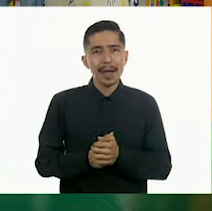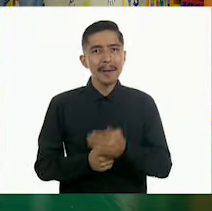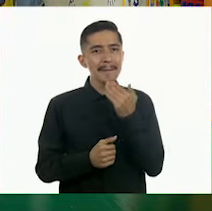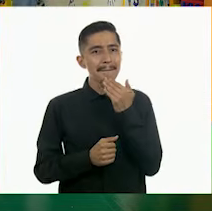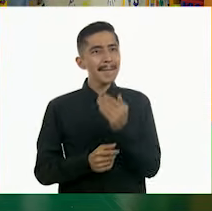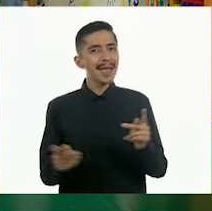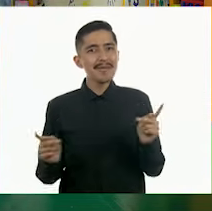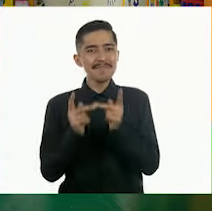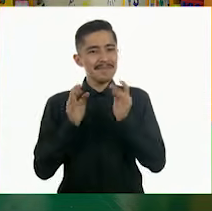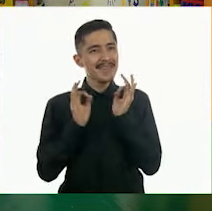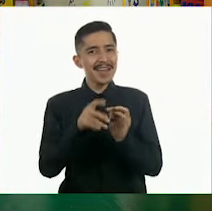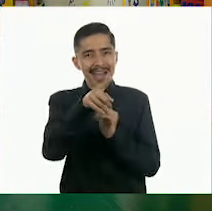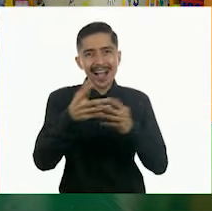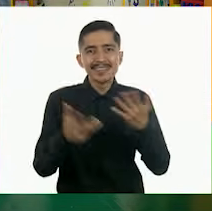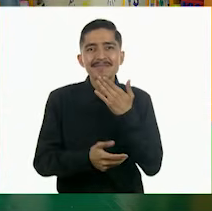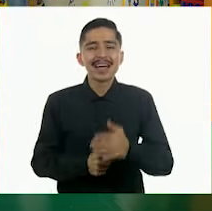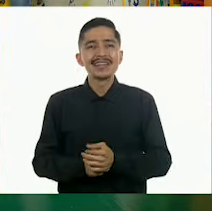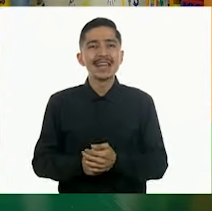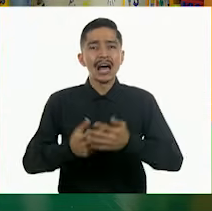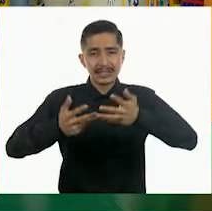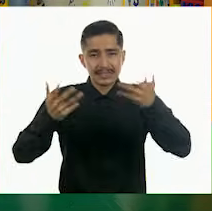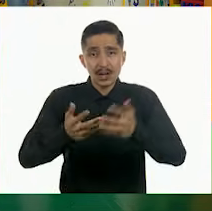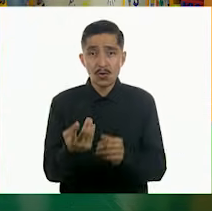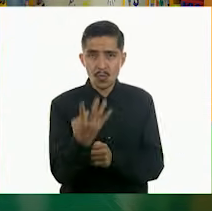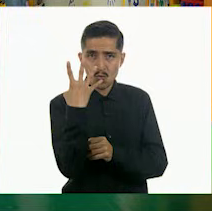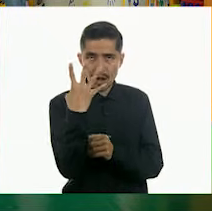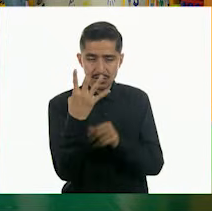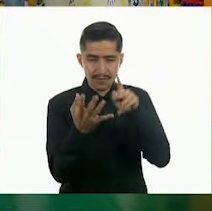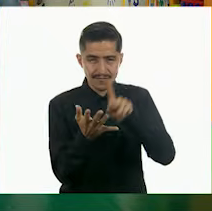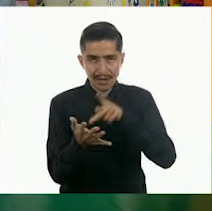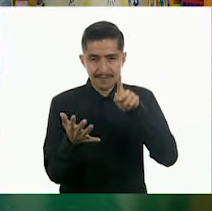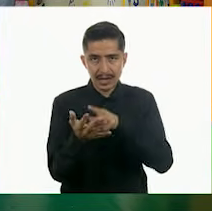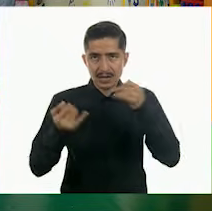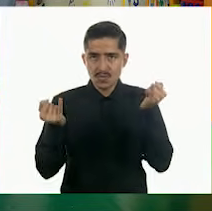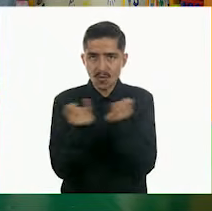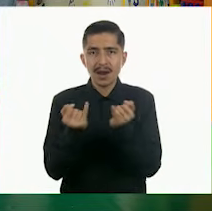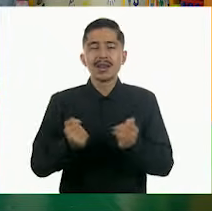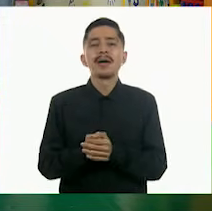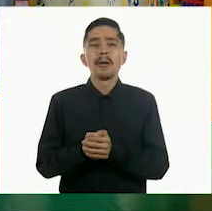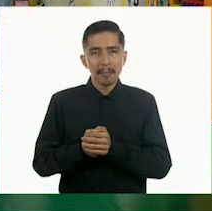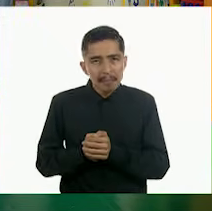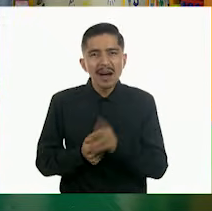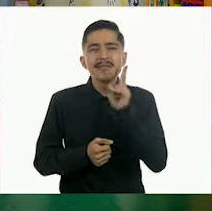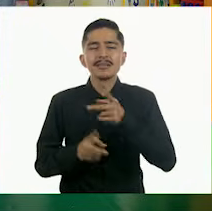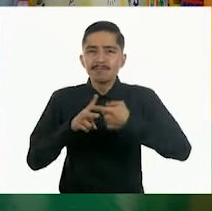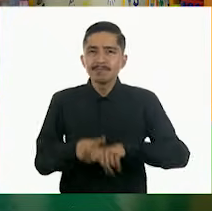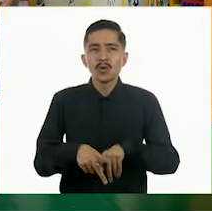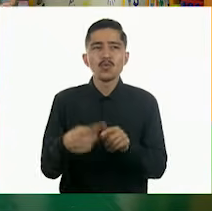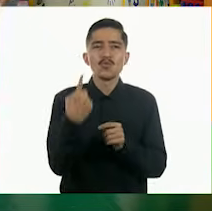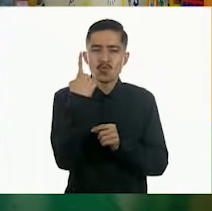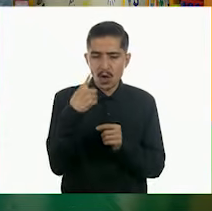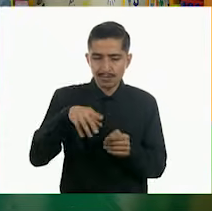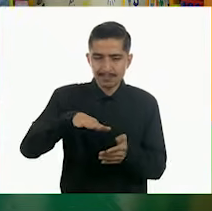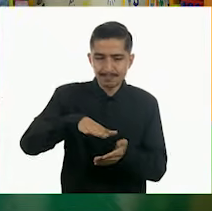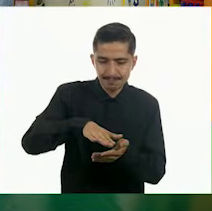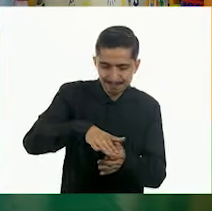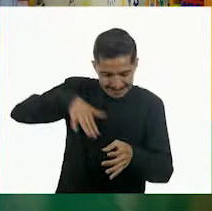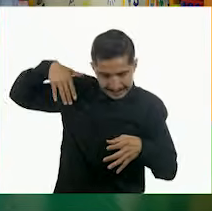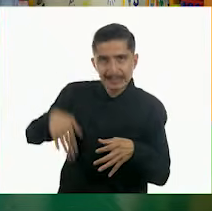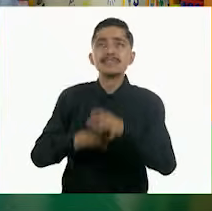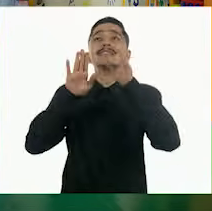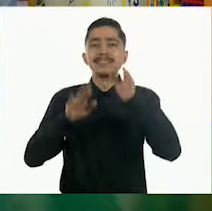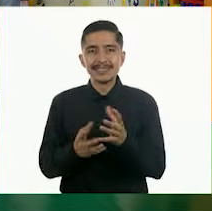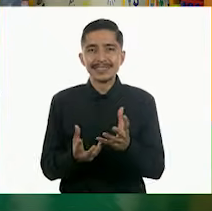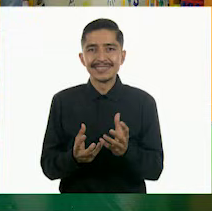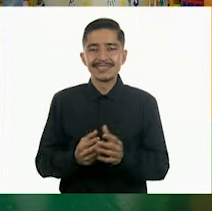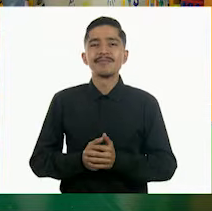¡Perfecto! ¡Muy bien! Vamos a hacerlo cuatro veces, ¿les parece? Cuatro veces. Sale. Iniciamos. Uno. Muy bien.